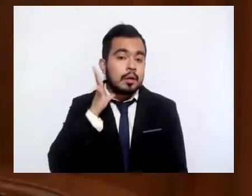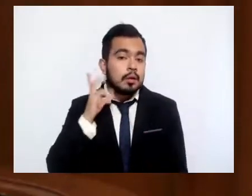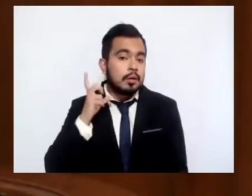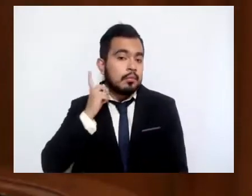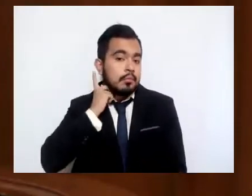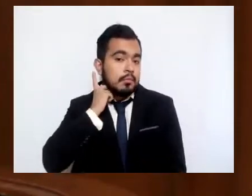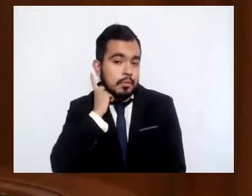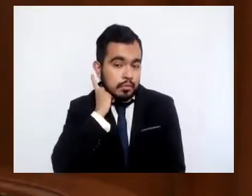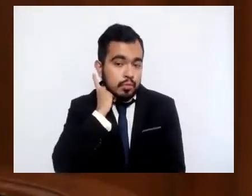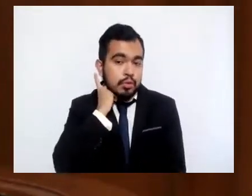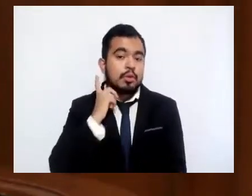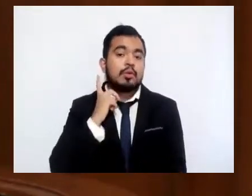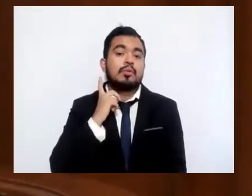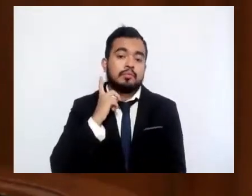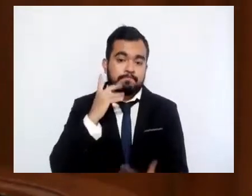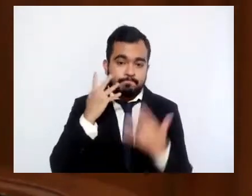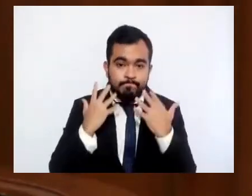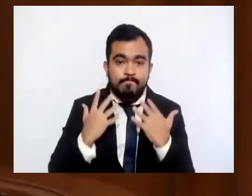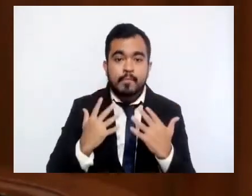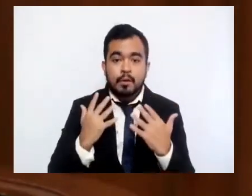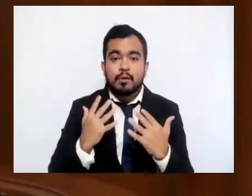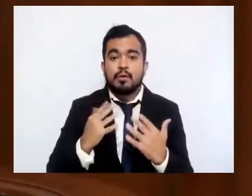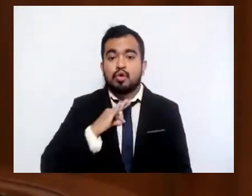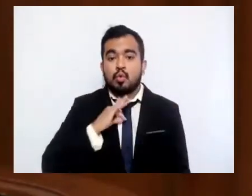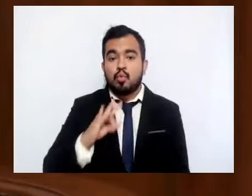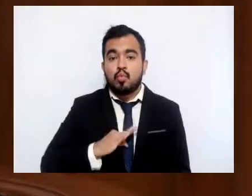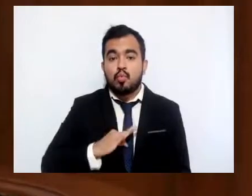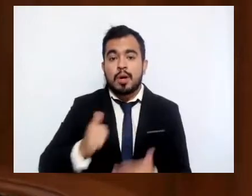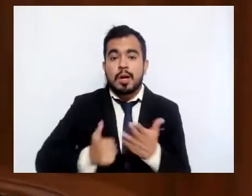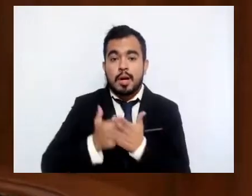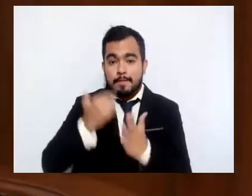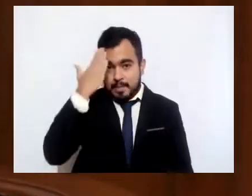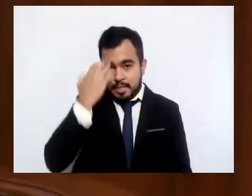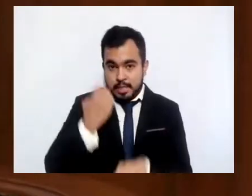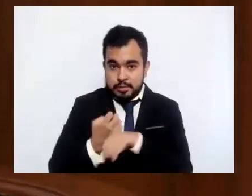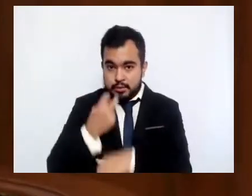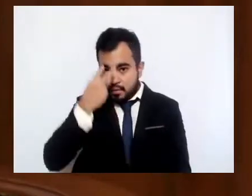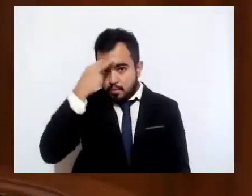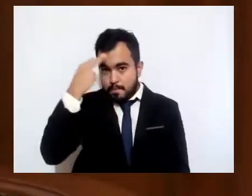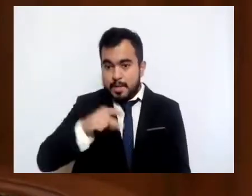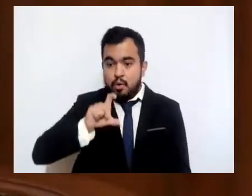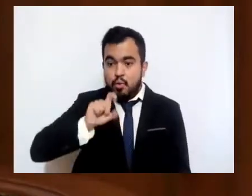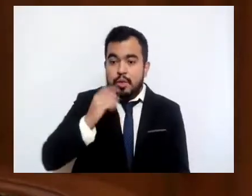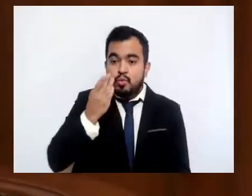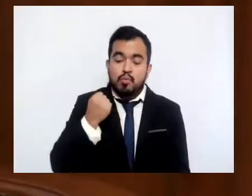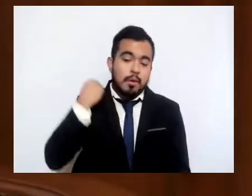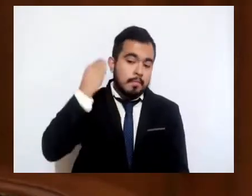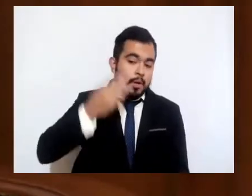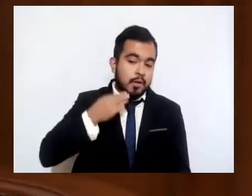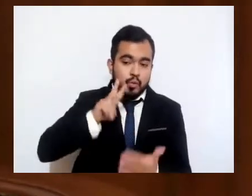del Estado de México, a los 29 días del mes de marzo del año 2022. Es